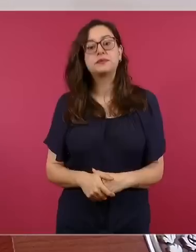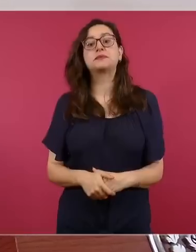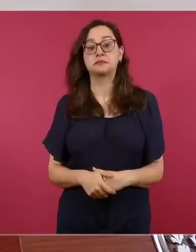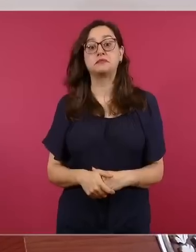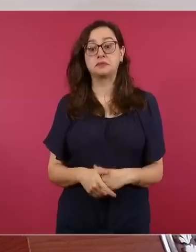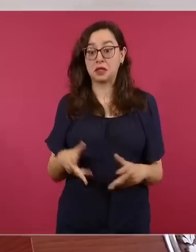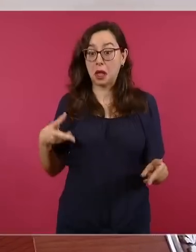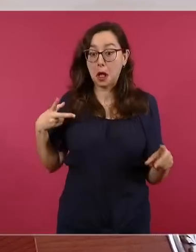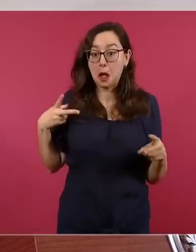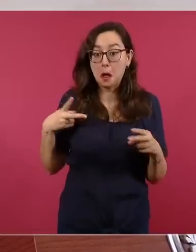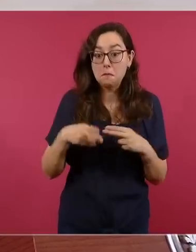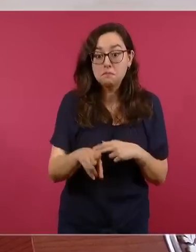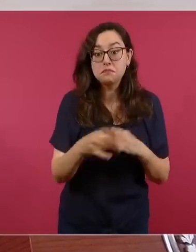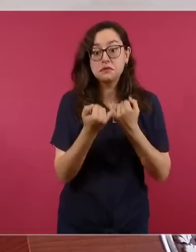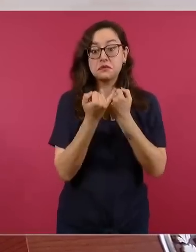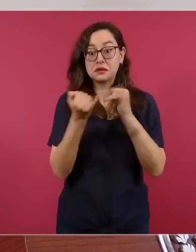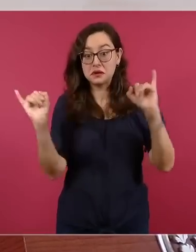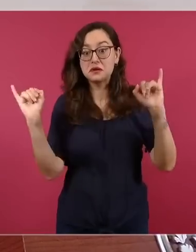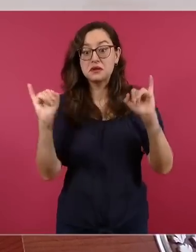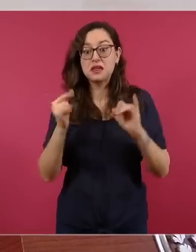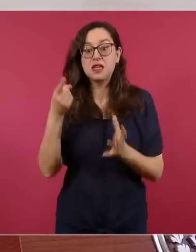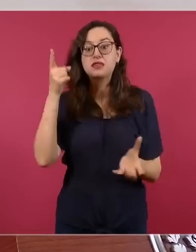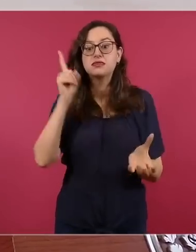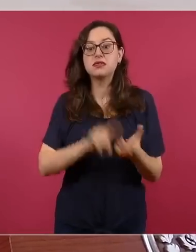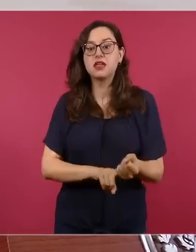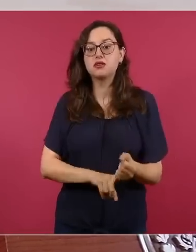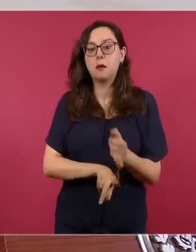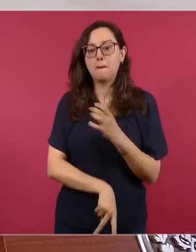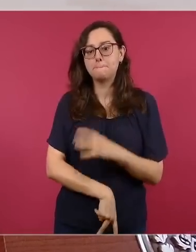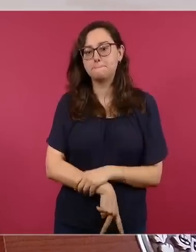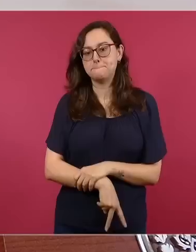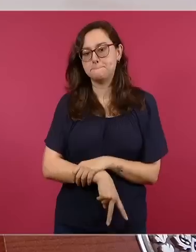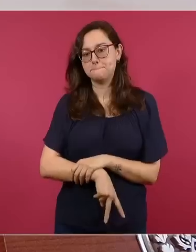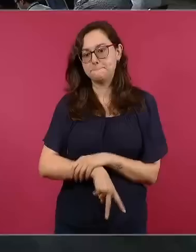cortó el listón y estaba en obra negra,